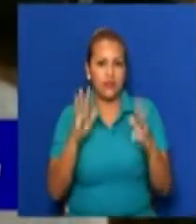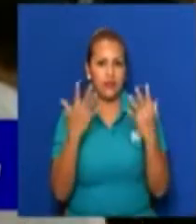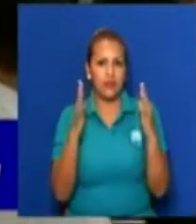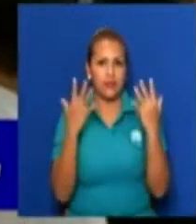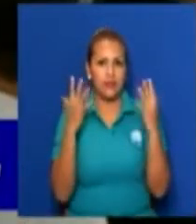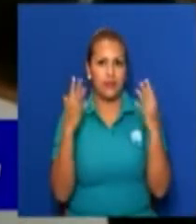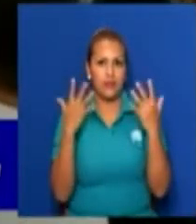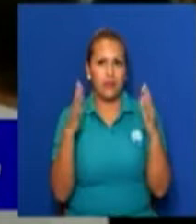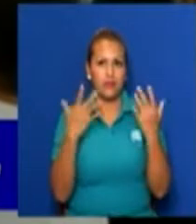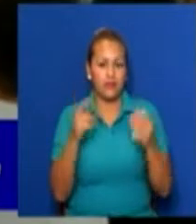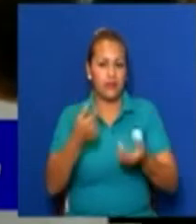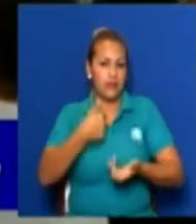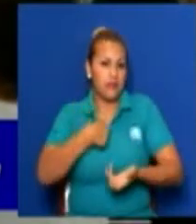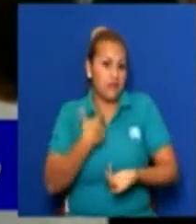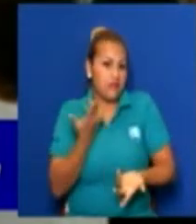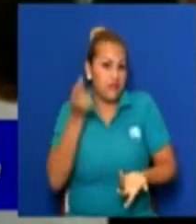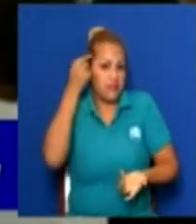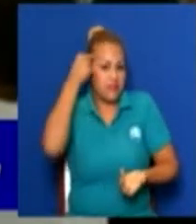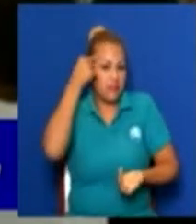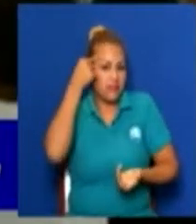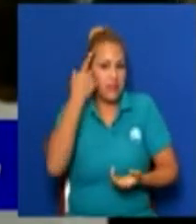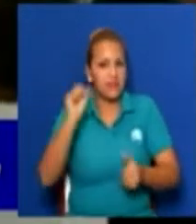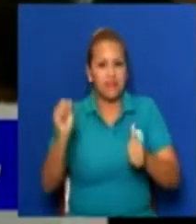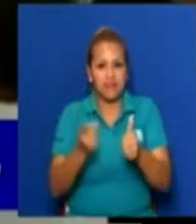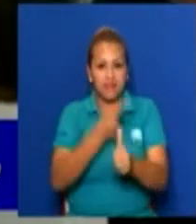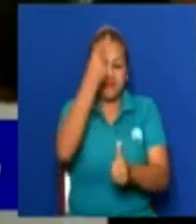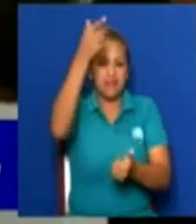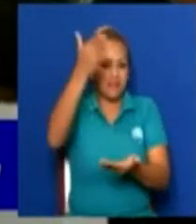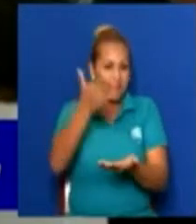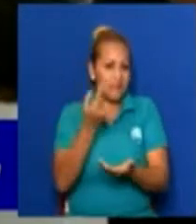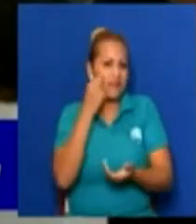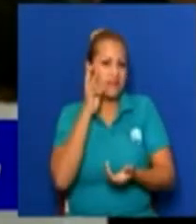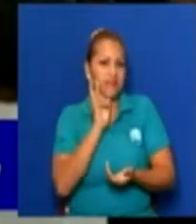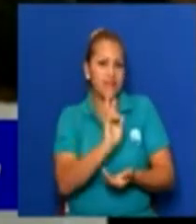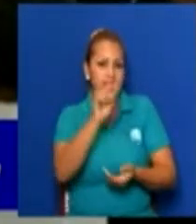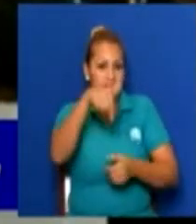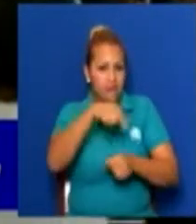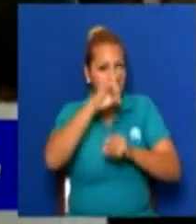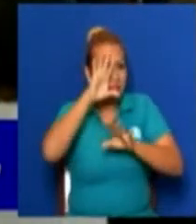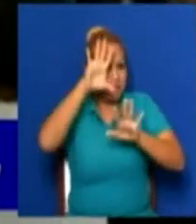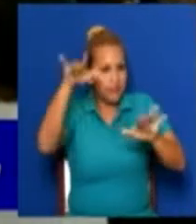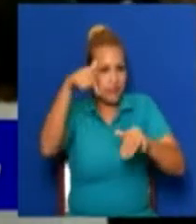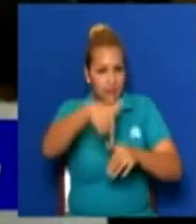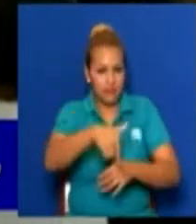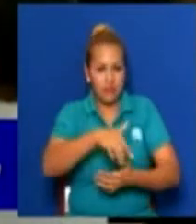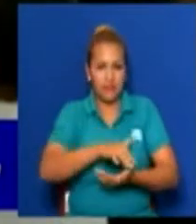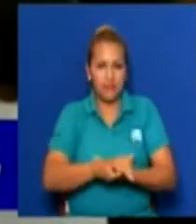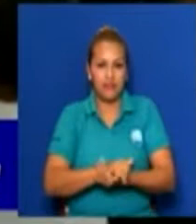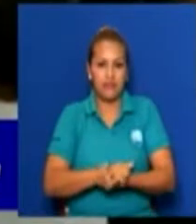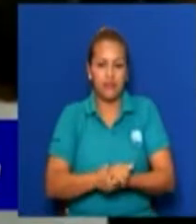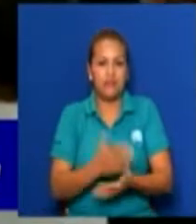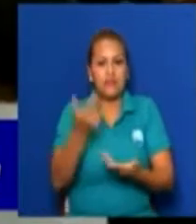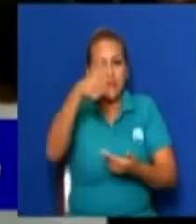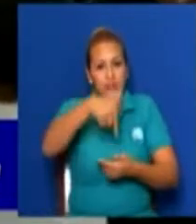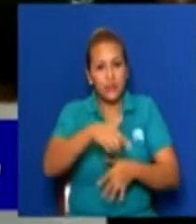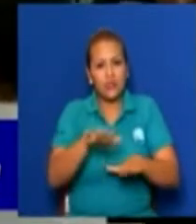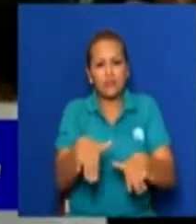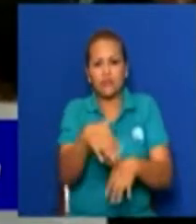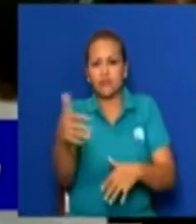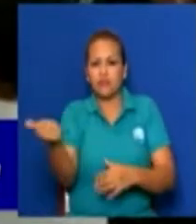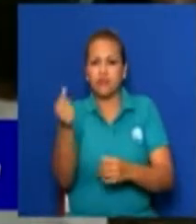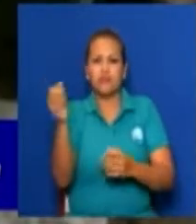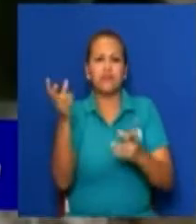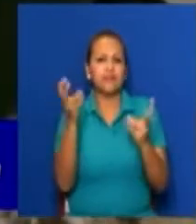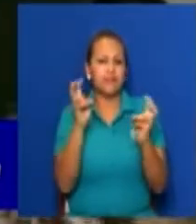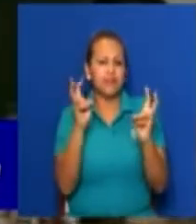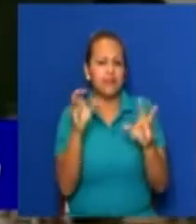Yo creo que es lo primero que debemos quedar claro. Ahora, también hay un aspecto